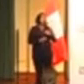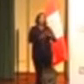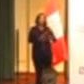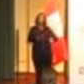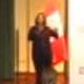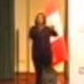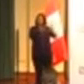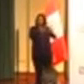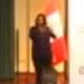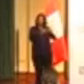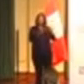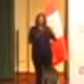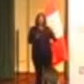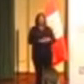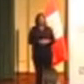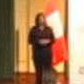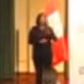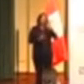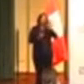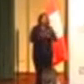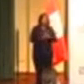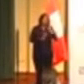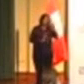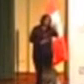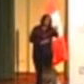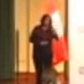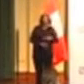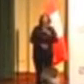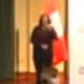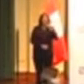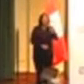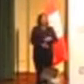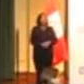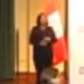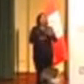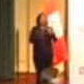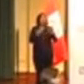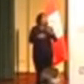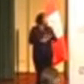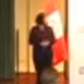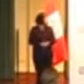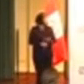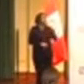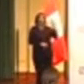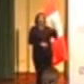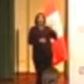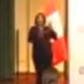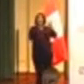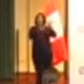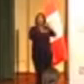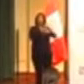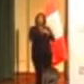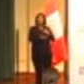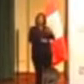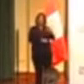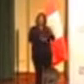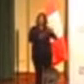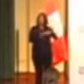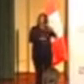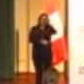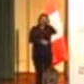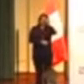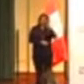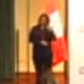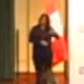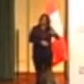valoro las cosas. Y, por ejemplo, la señora Tamayo, que habla que hace 6 años participa. Efectivamente, todos los domingos se le